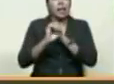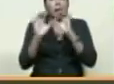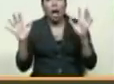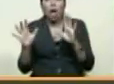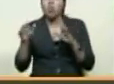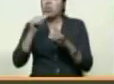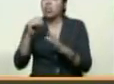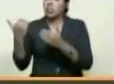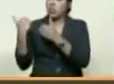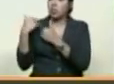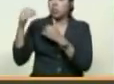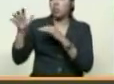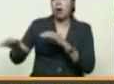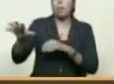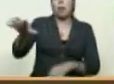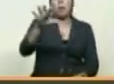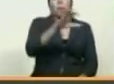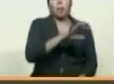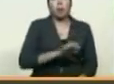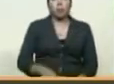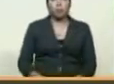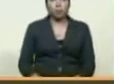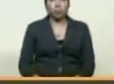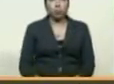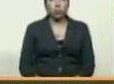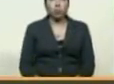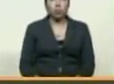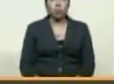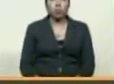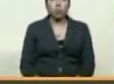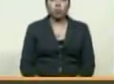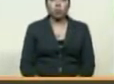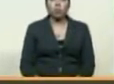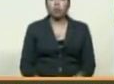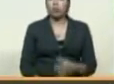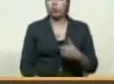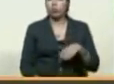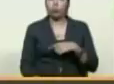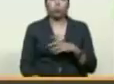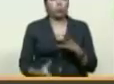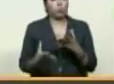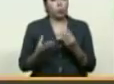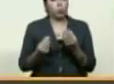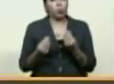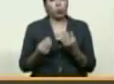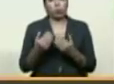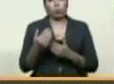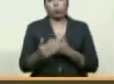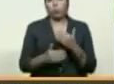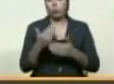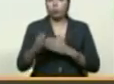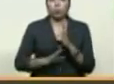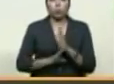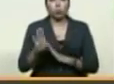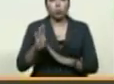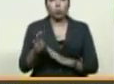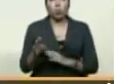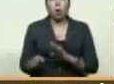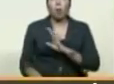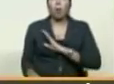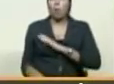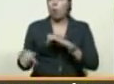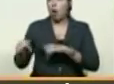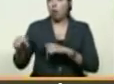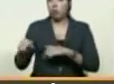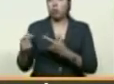Remigio Ceballos, cuánto hemos avanzado en la conformación de esta doctrina que Hugo Chávez nos dejó aquí